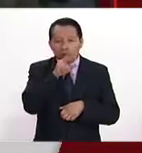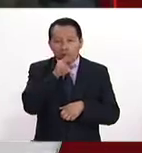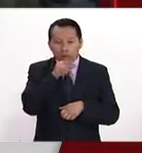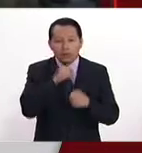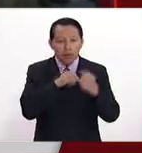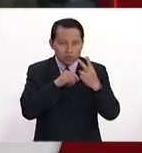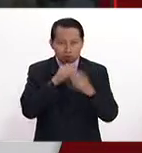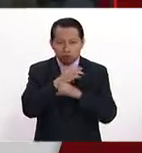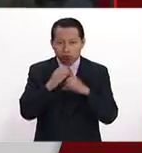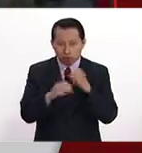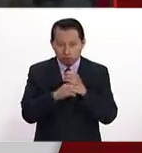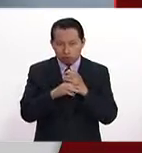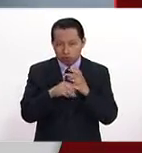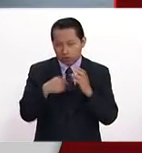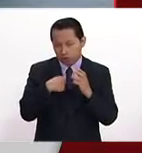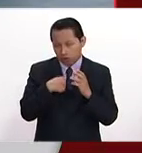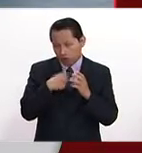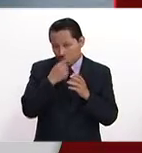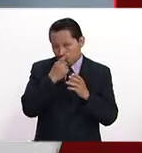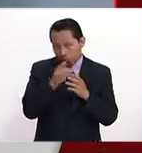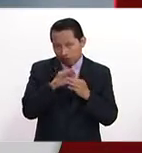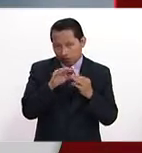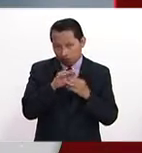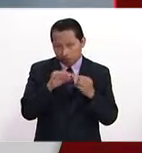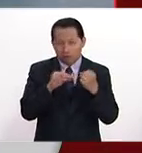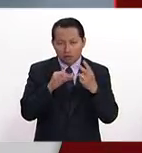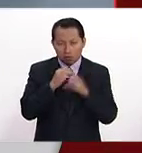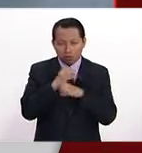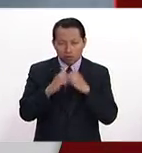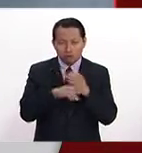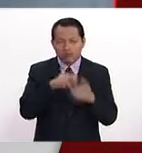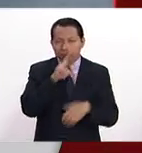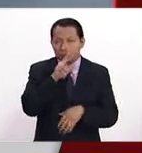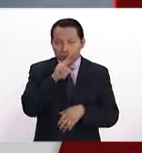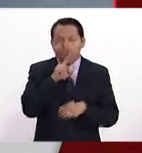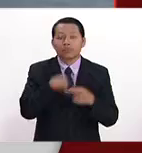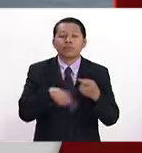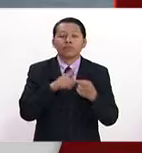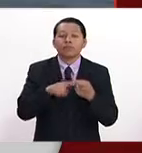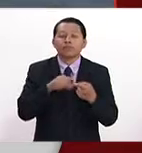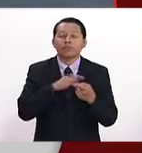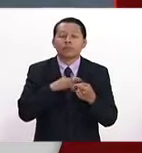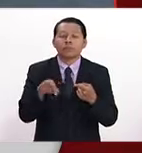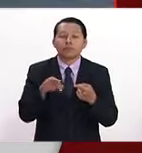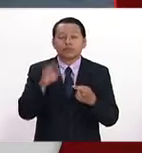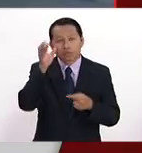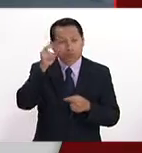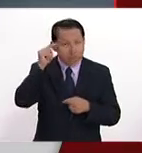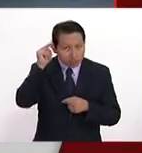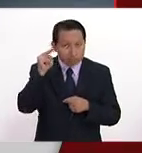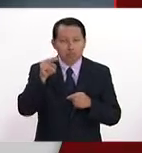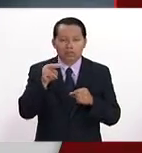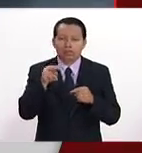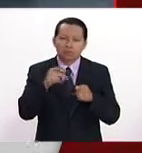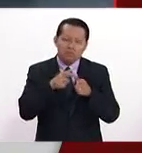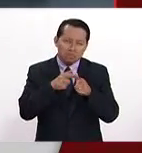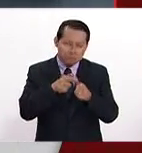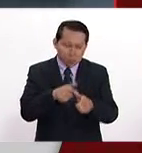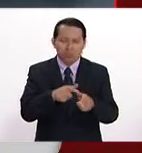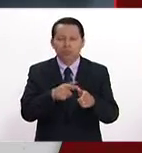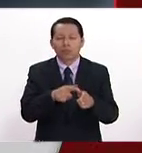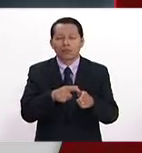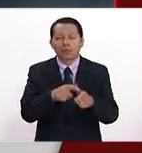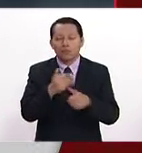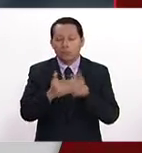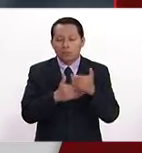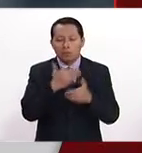dos cosas, yo lo diría así. Por un lado, mantener la estabilidad en Corea del Norte se